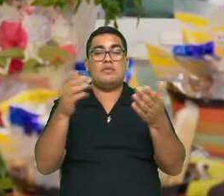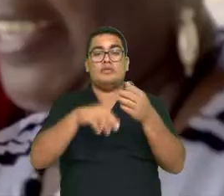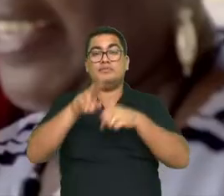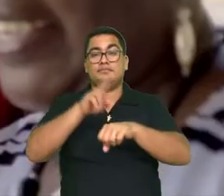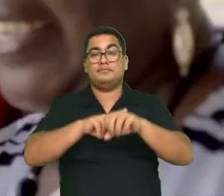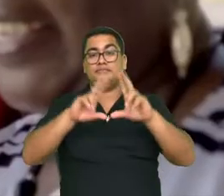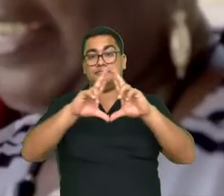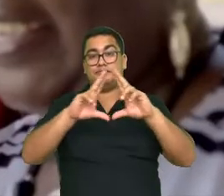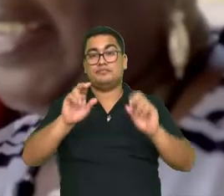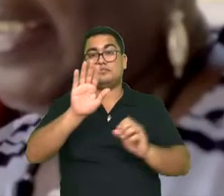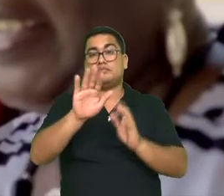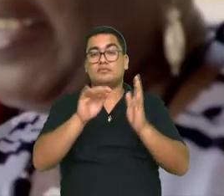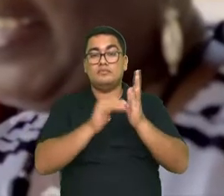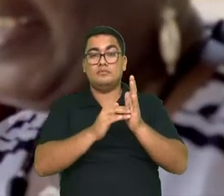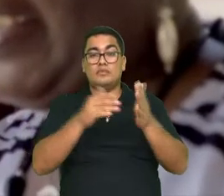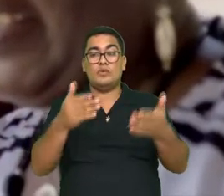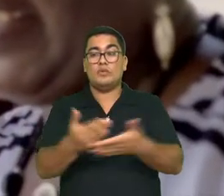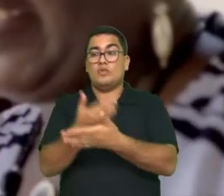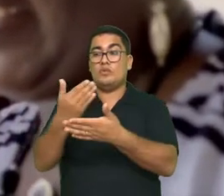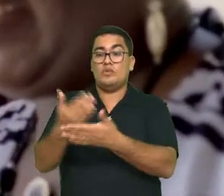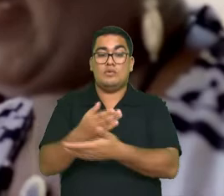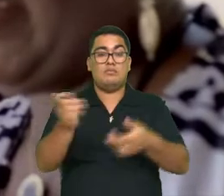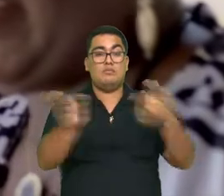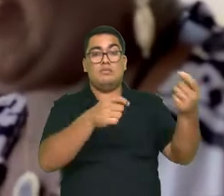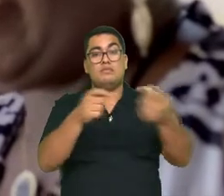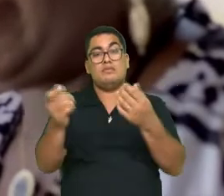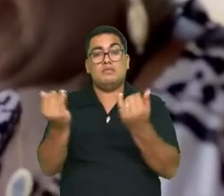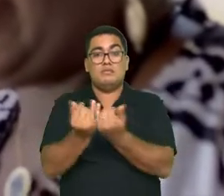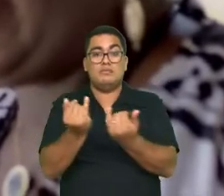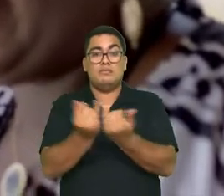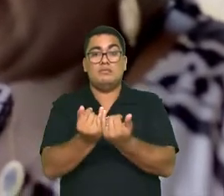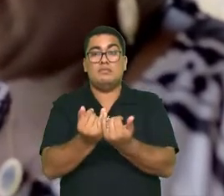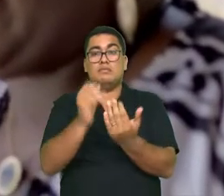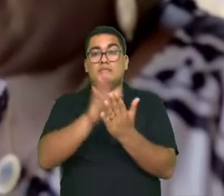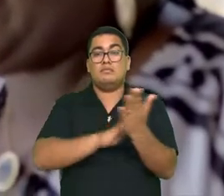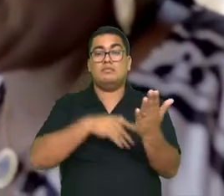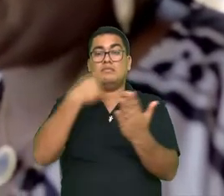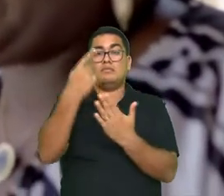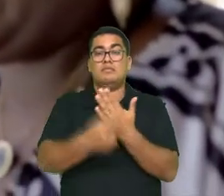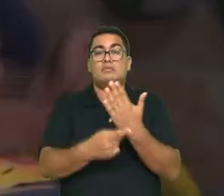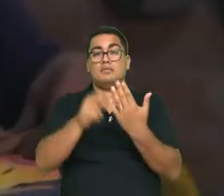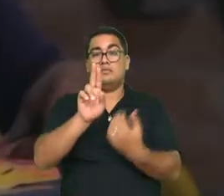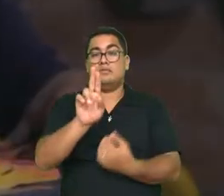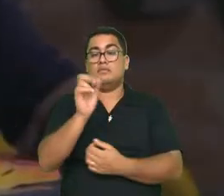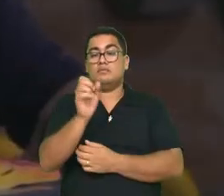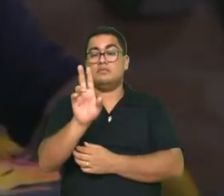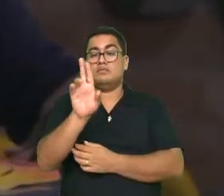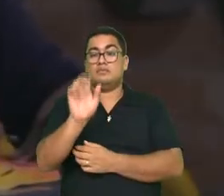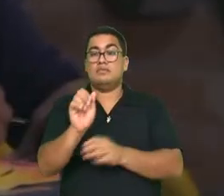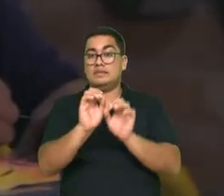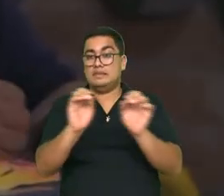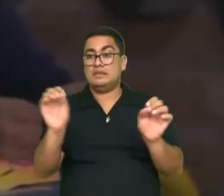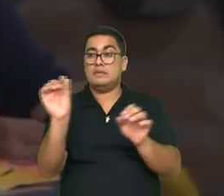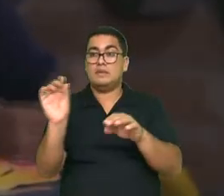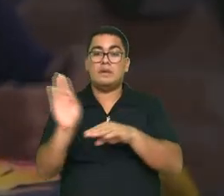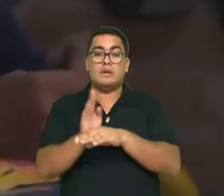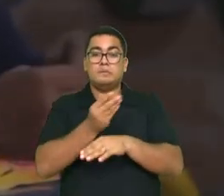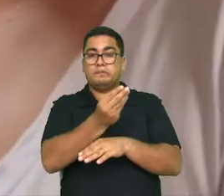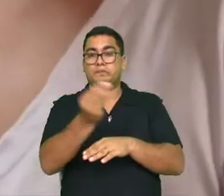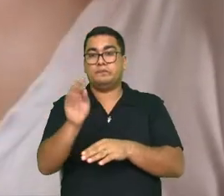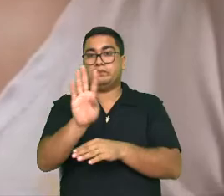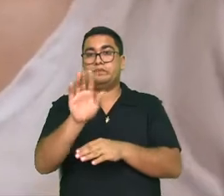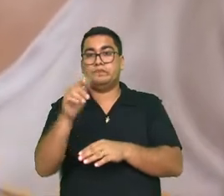nacional 5.000 nuevos emprendimientos. Asimismo indicó que el programa Usura Cero capitalizó a 700 grupos solidarios